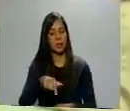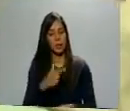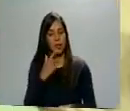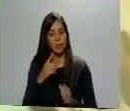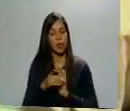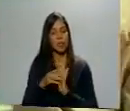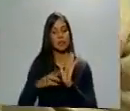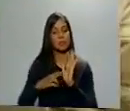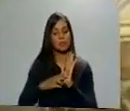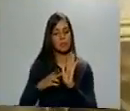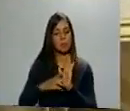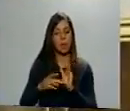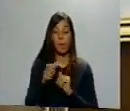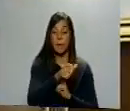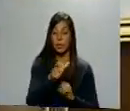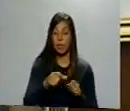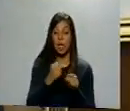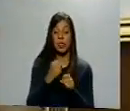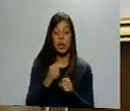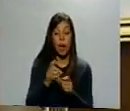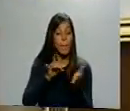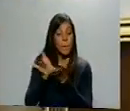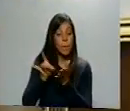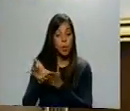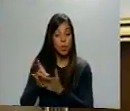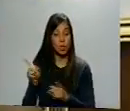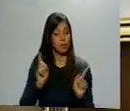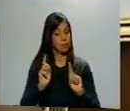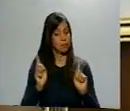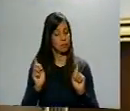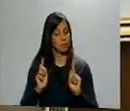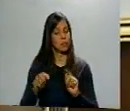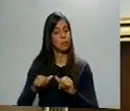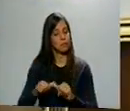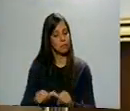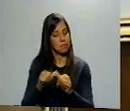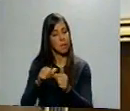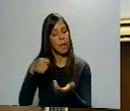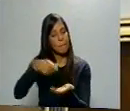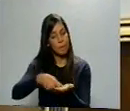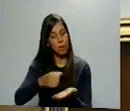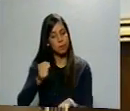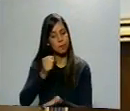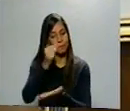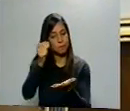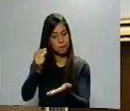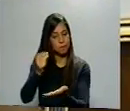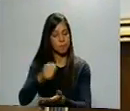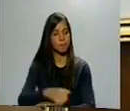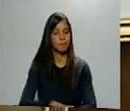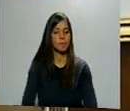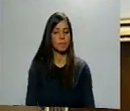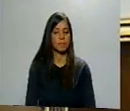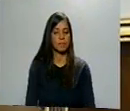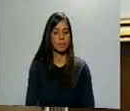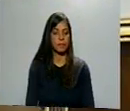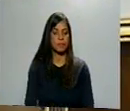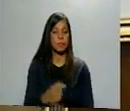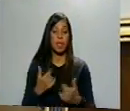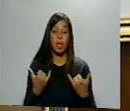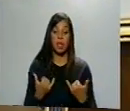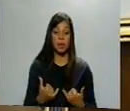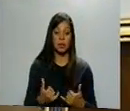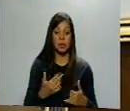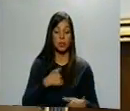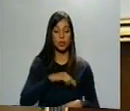el destino de los trabajadores en el proceso de liquidación de la entidad que estamos liquidando. De manera que vamos a